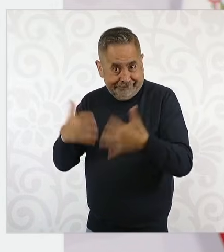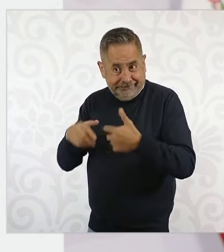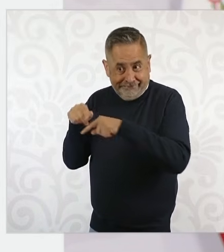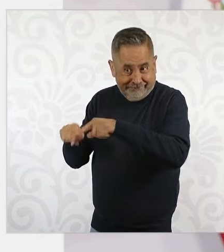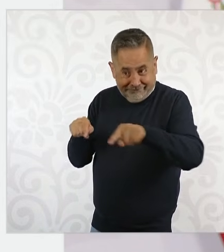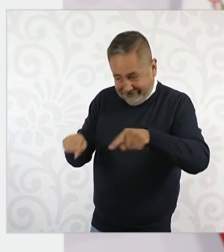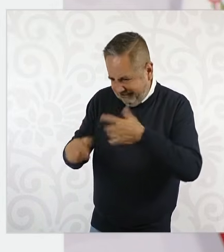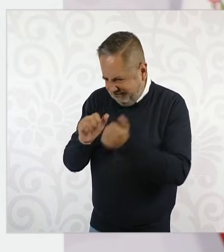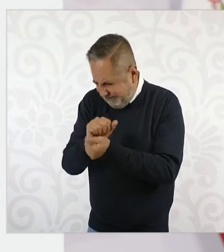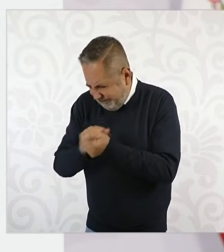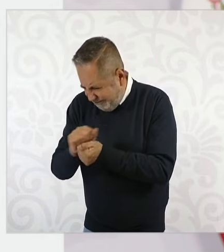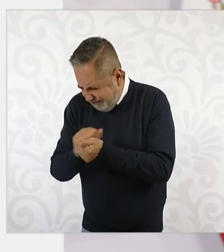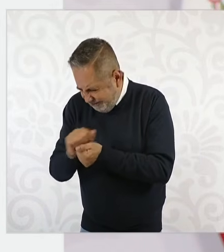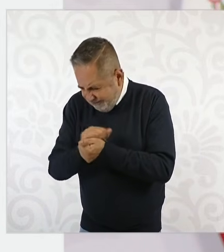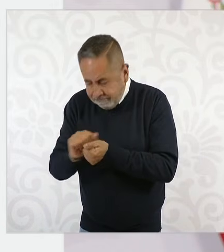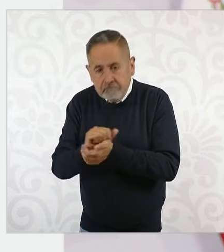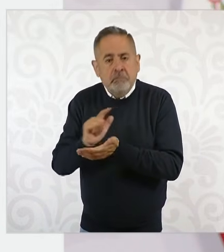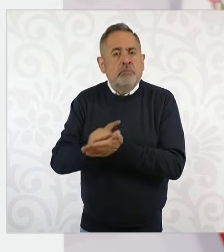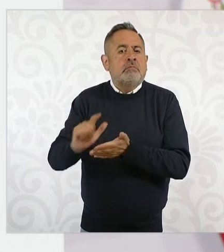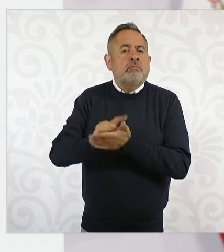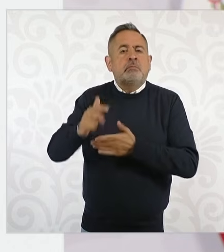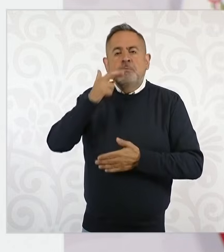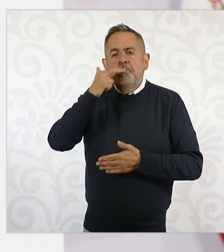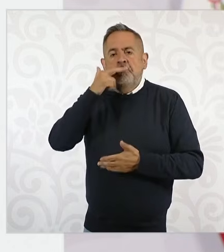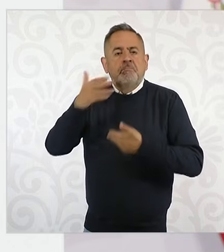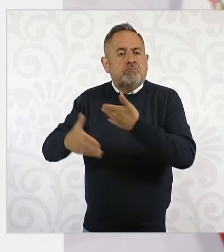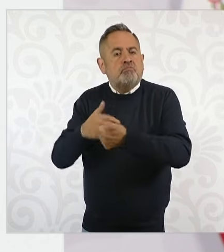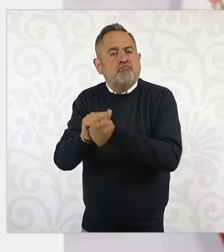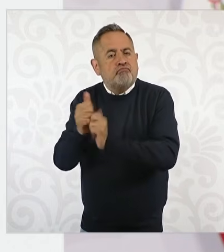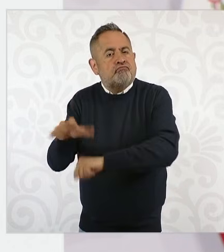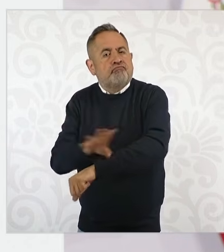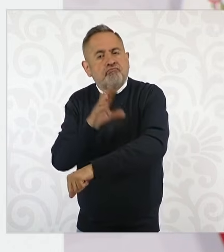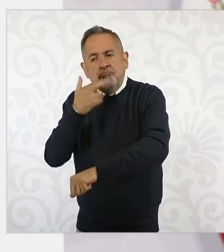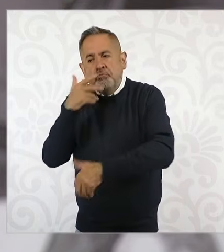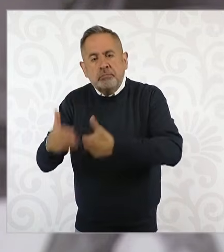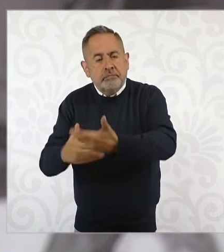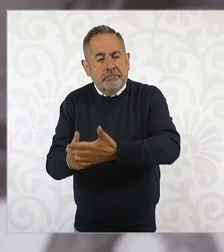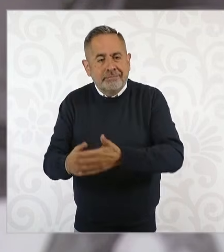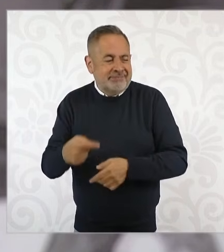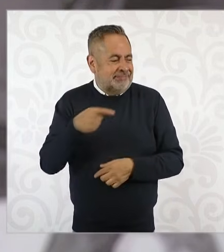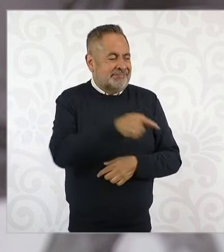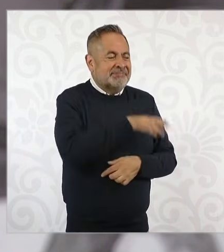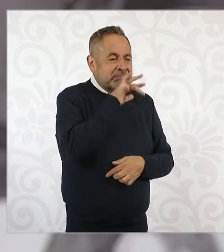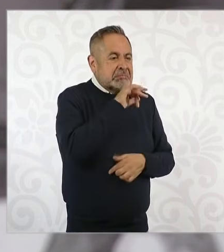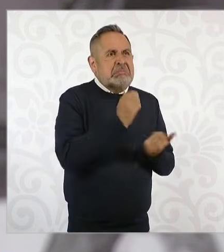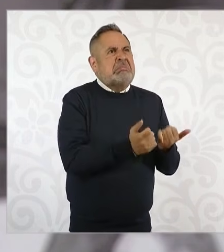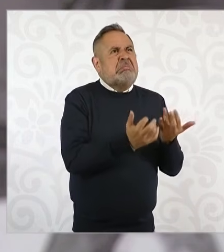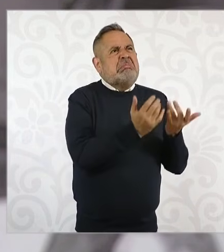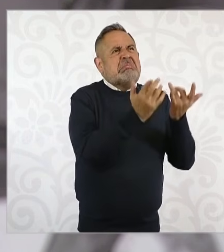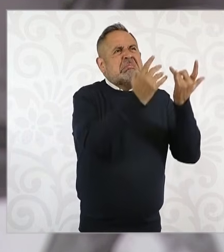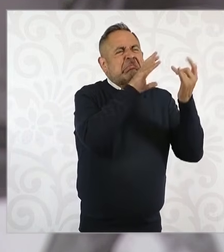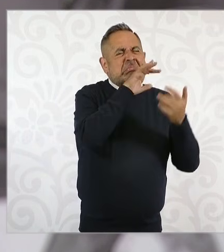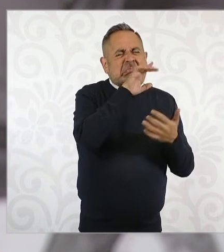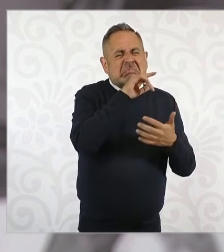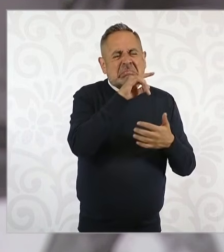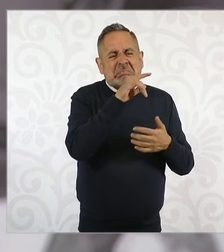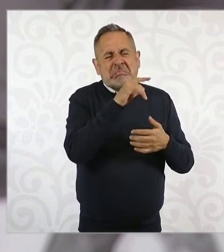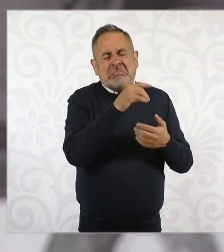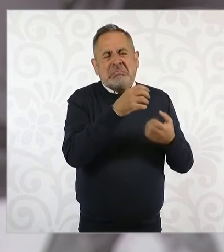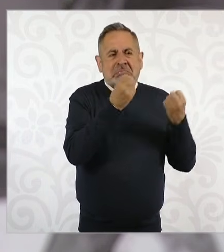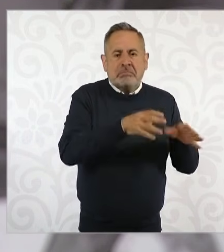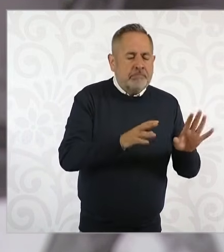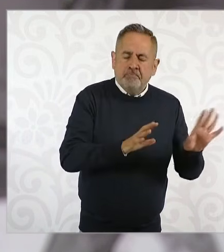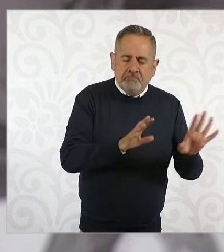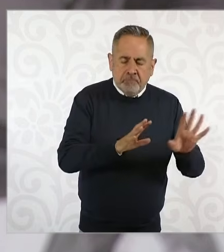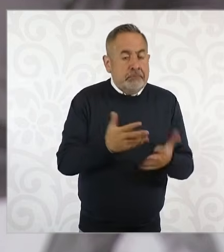óxidos de nitrógeno y de gases de efecto invernadero. Entonces ya no se produce tanto combustóleo, se